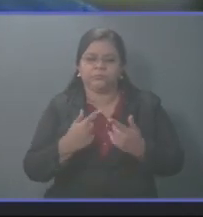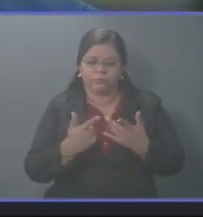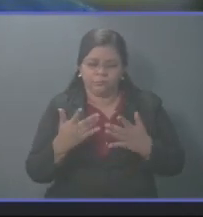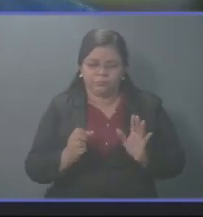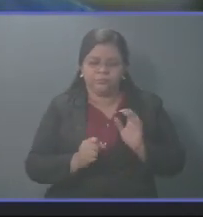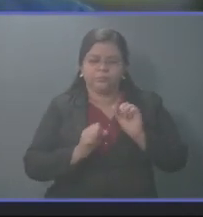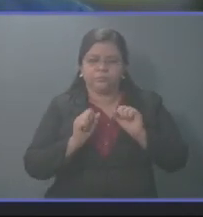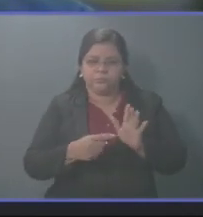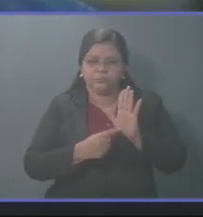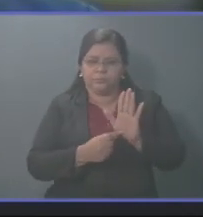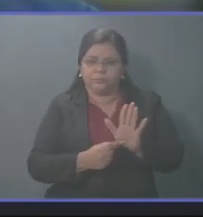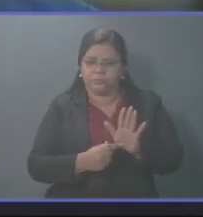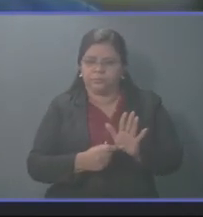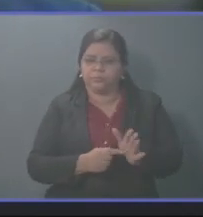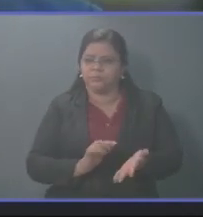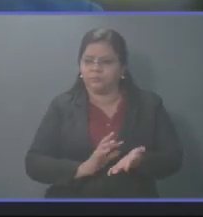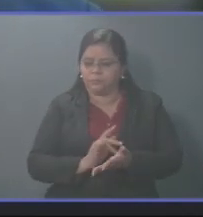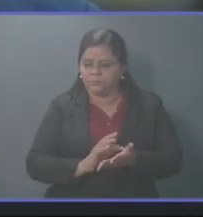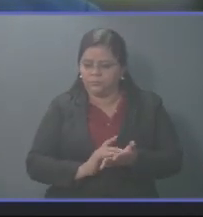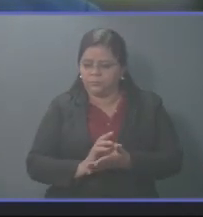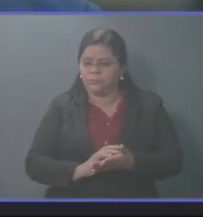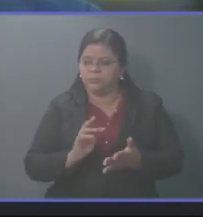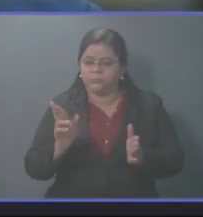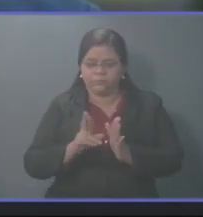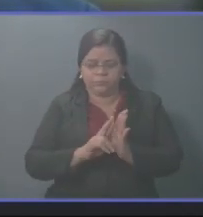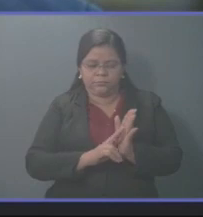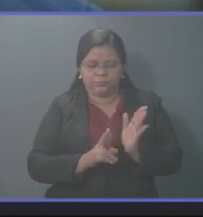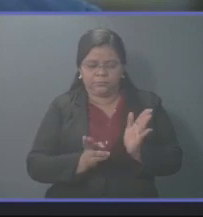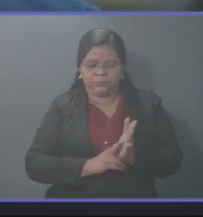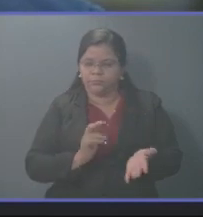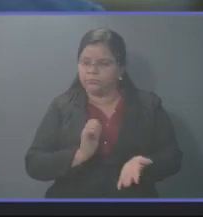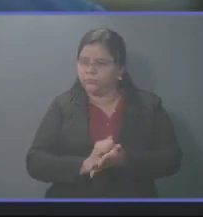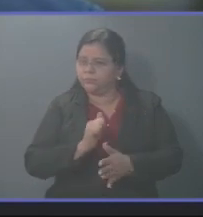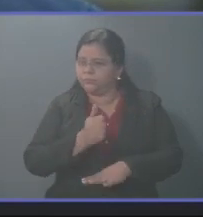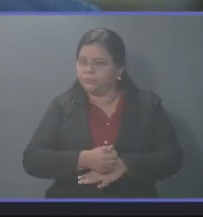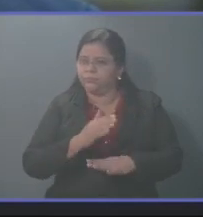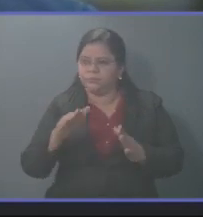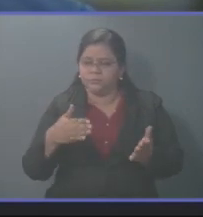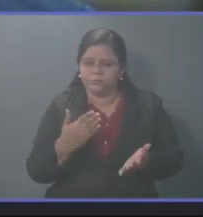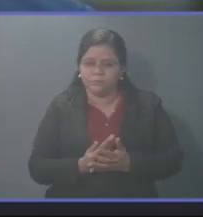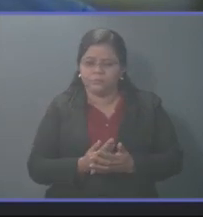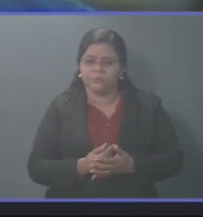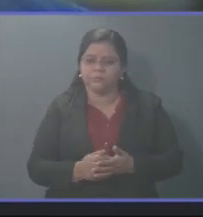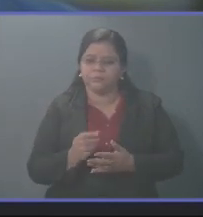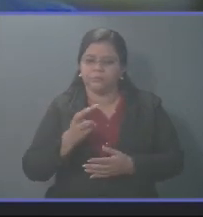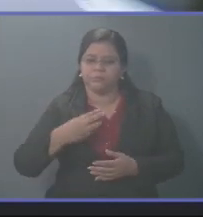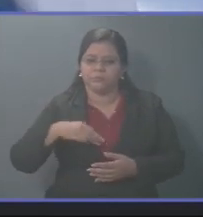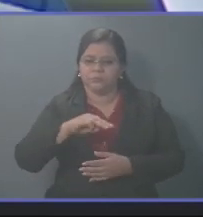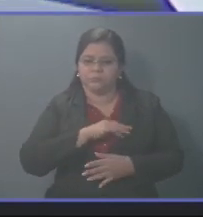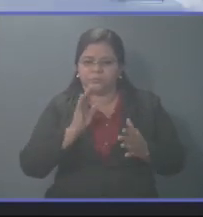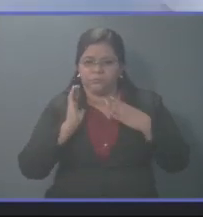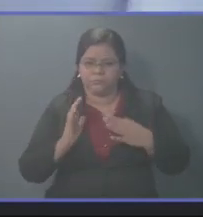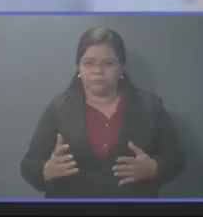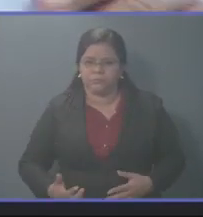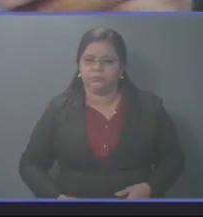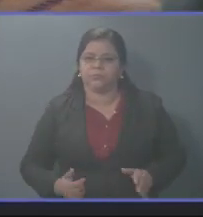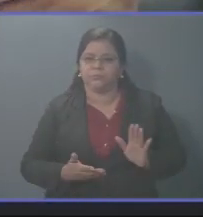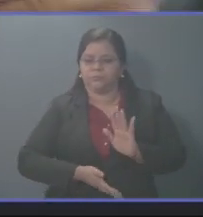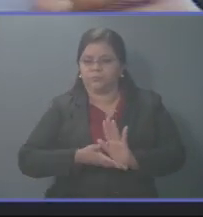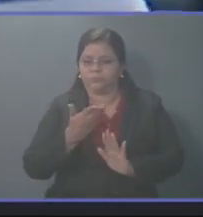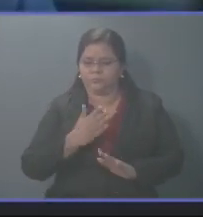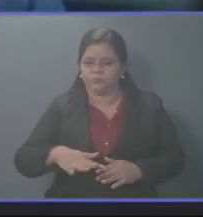sus estatutos en el registro de fundaciones y asociaciones sin fines de lucro del Ministerio de Gobernación y